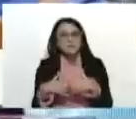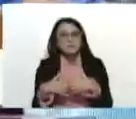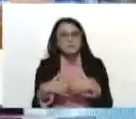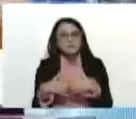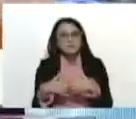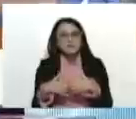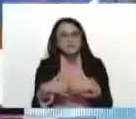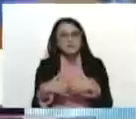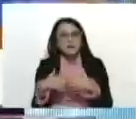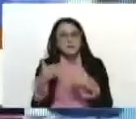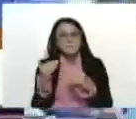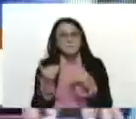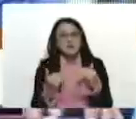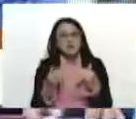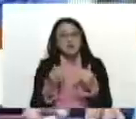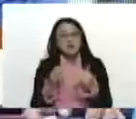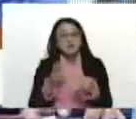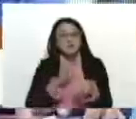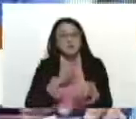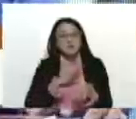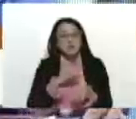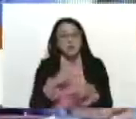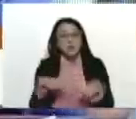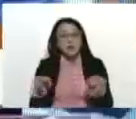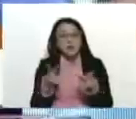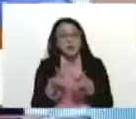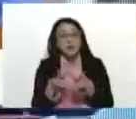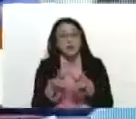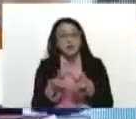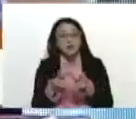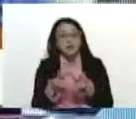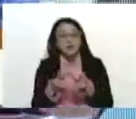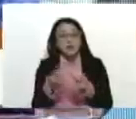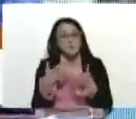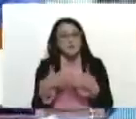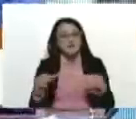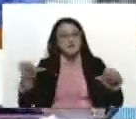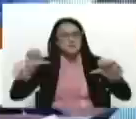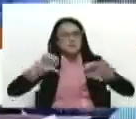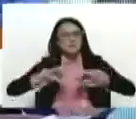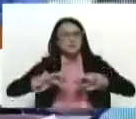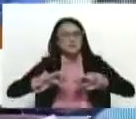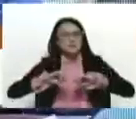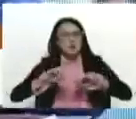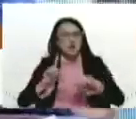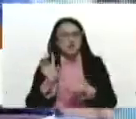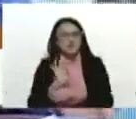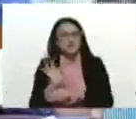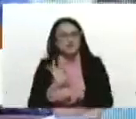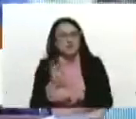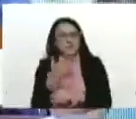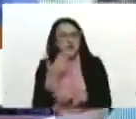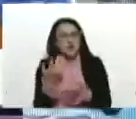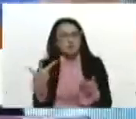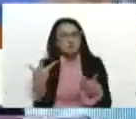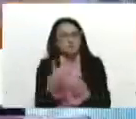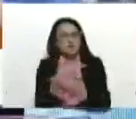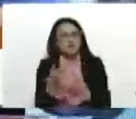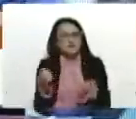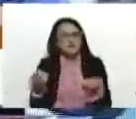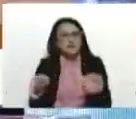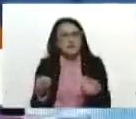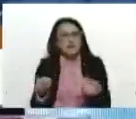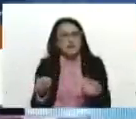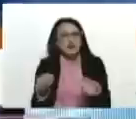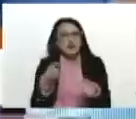en menos de su valor y así venía no esa empresa está quebrada no funciona y lo mejor es cerrarla nosotros nos